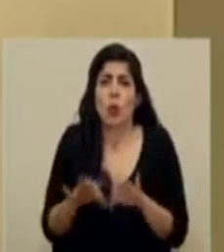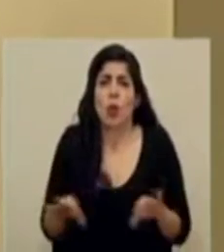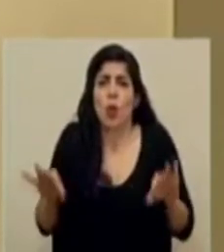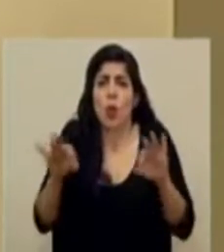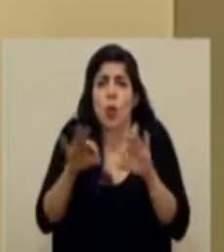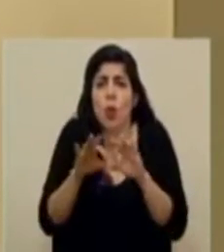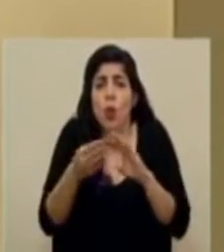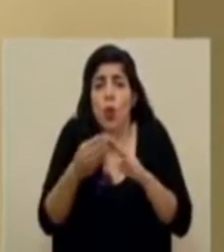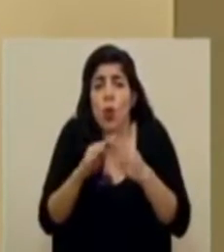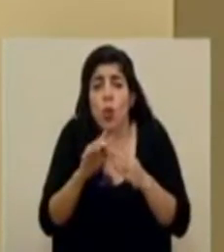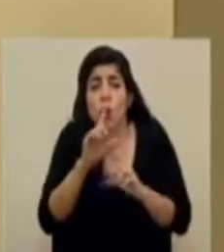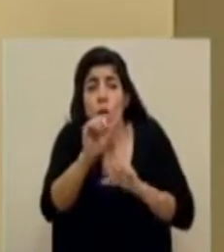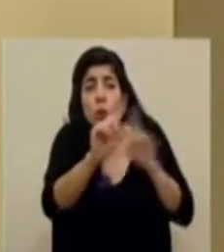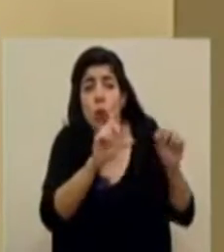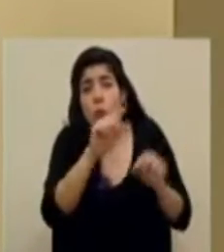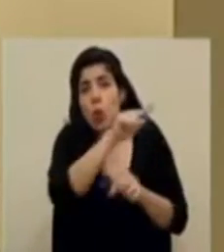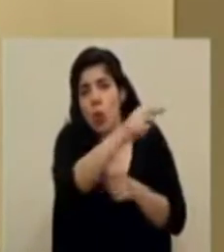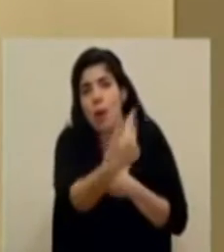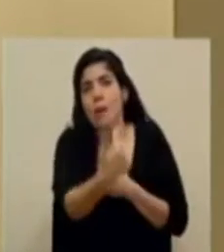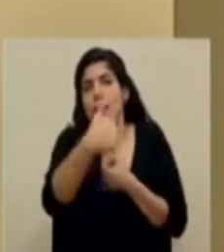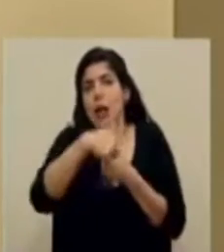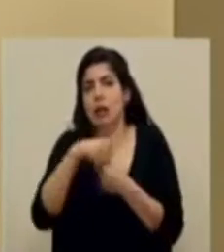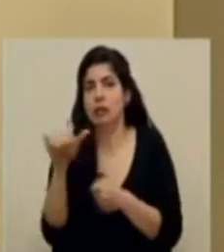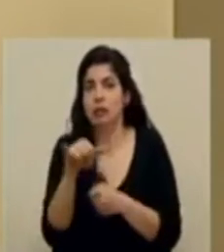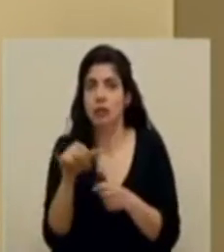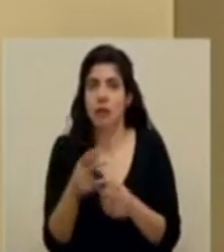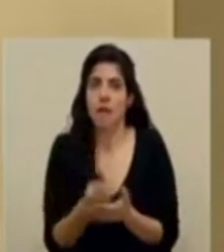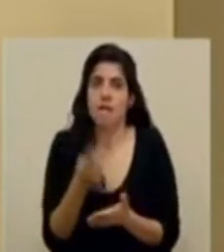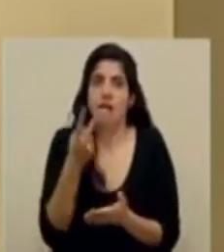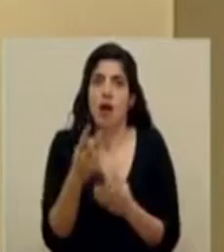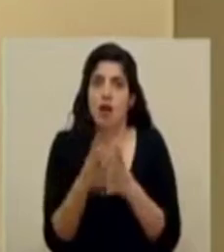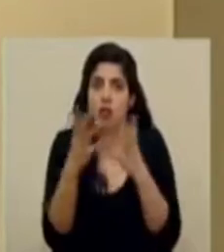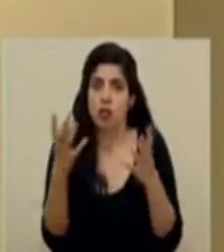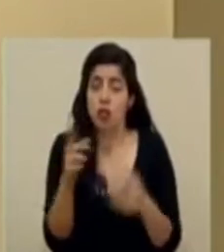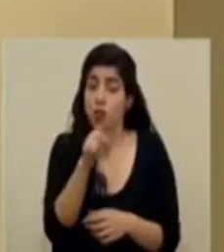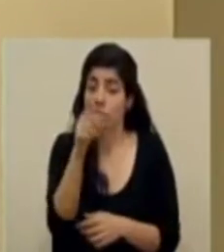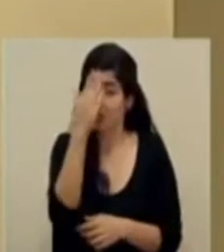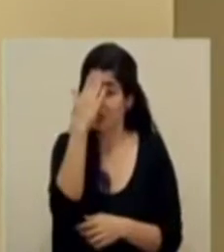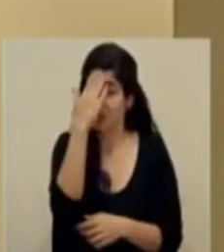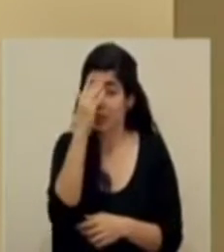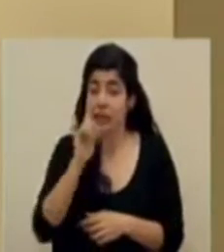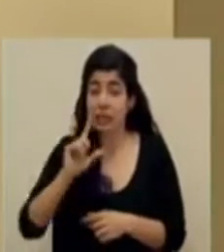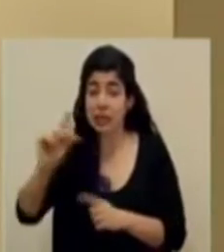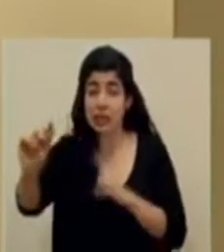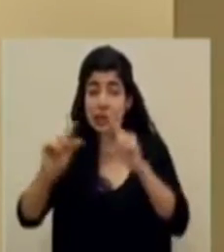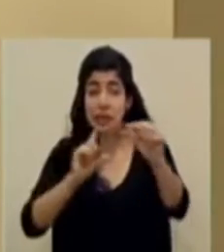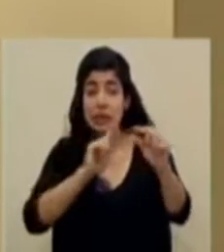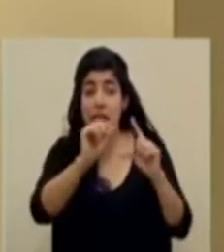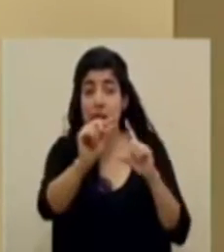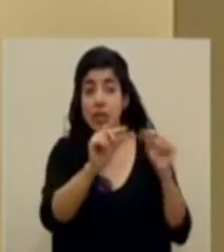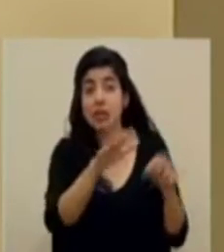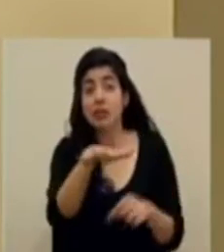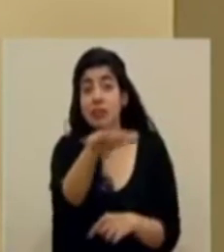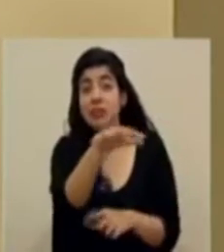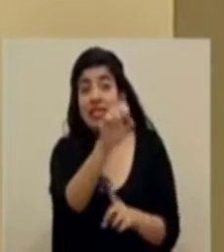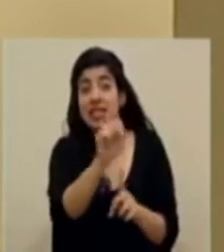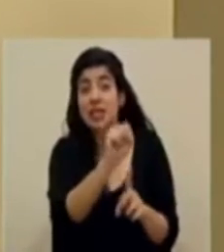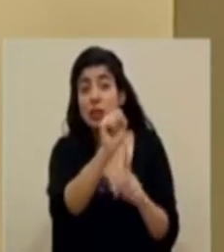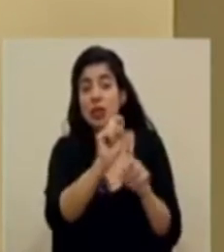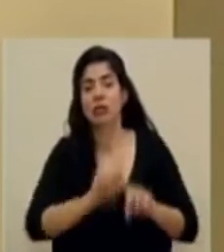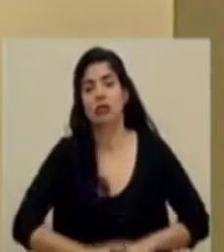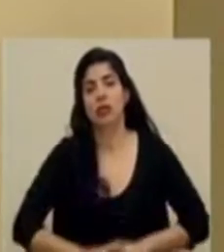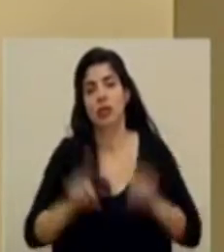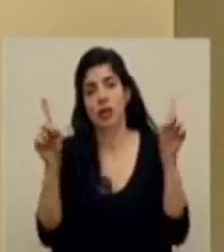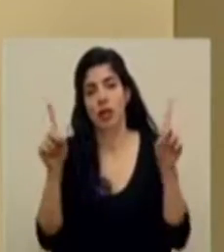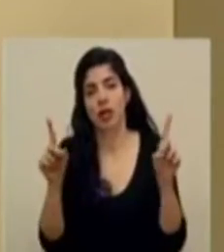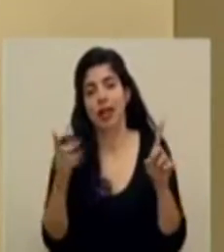comunidades en los territorios rurales recordemos que la realidad en los territorios rurales es muy diferente en muchas cosas